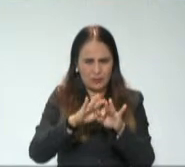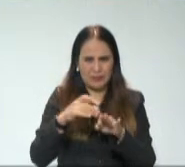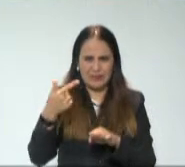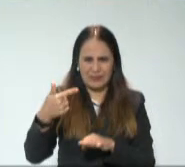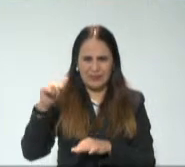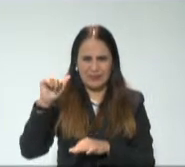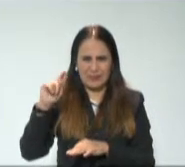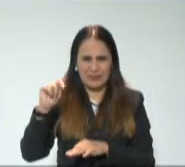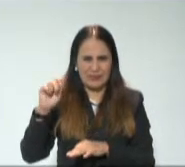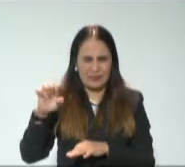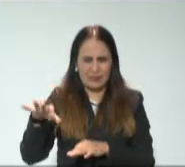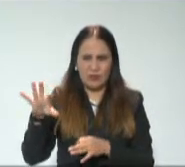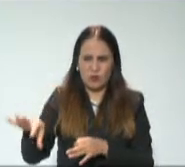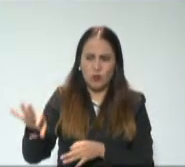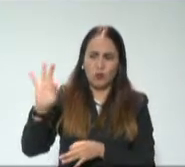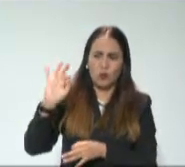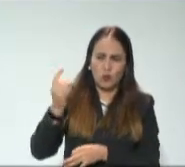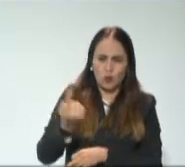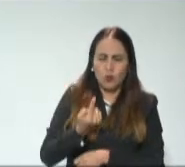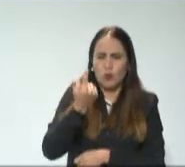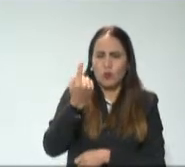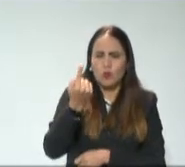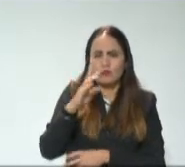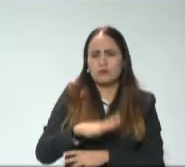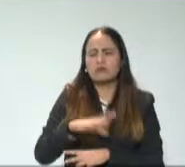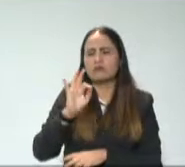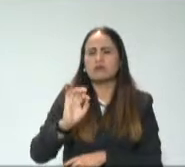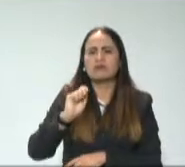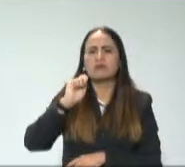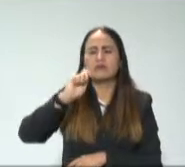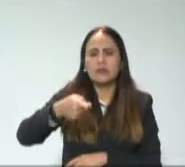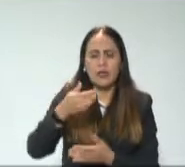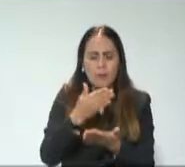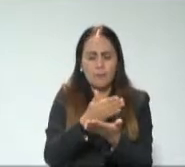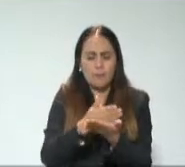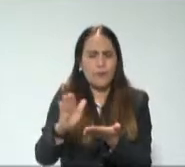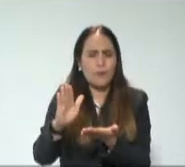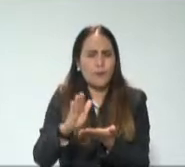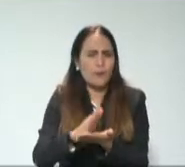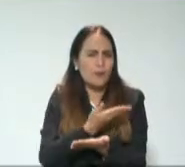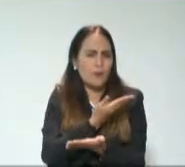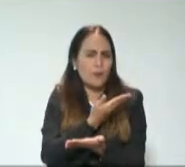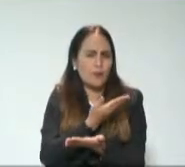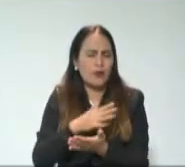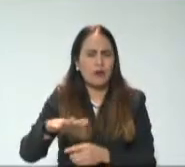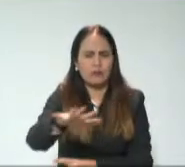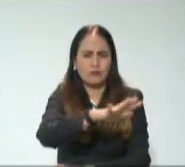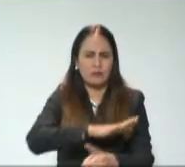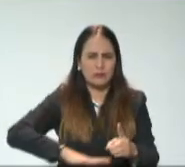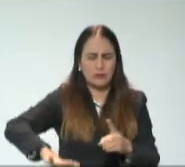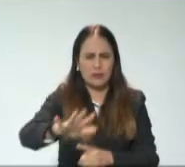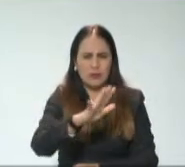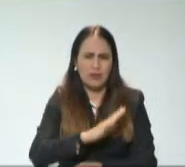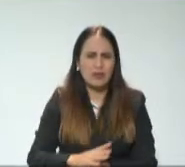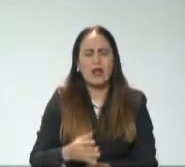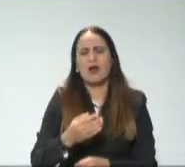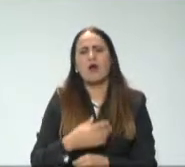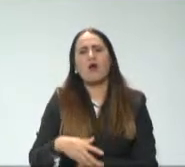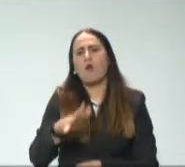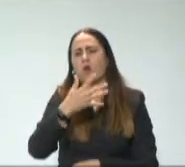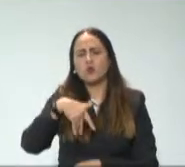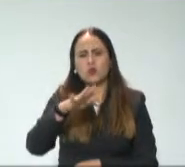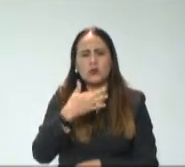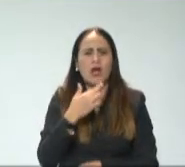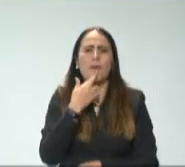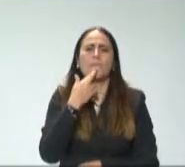drct López gatel respecto del asunto de Separar en este contexto de Buscar mayor